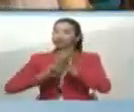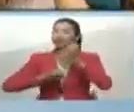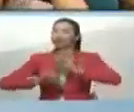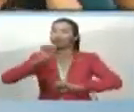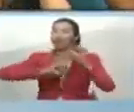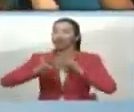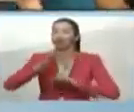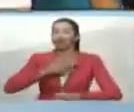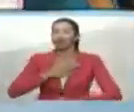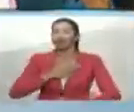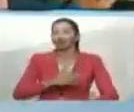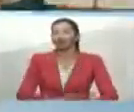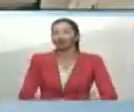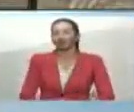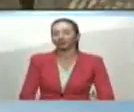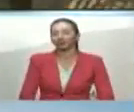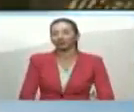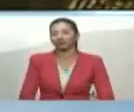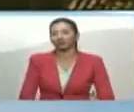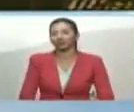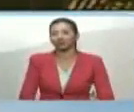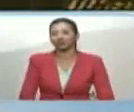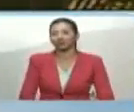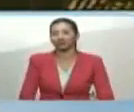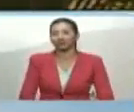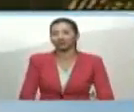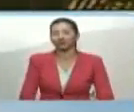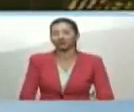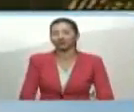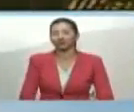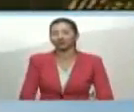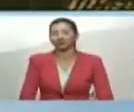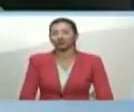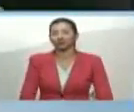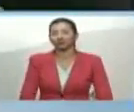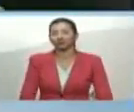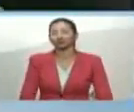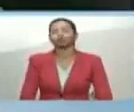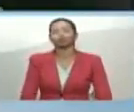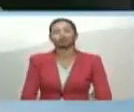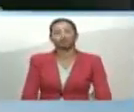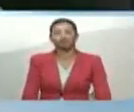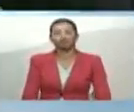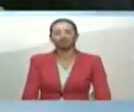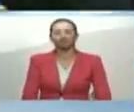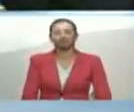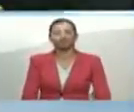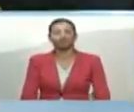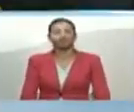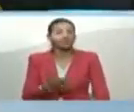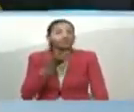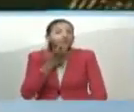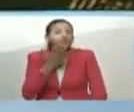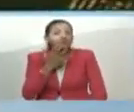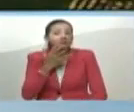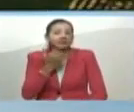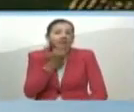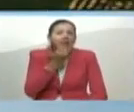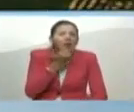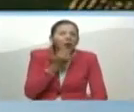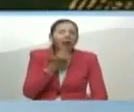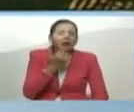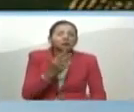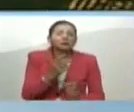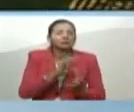A defenderlo. Con la profunda rectificación y relanzamiento de